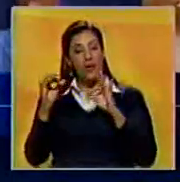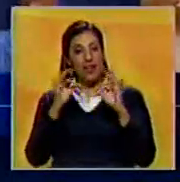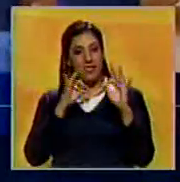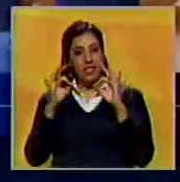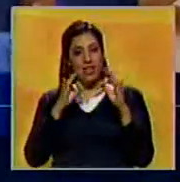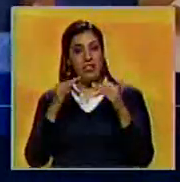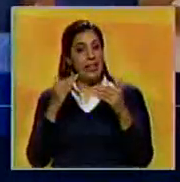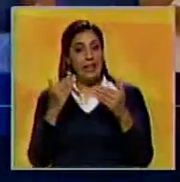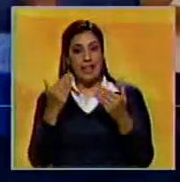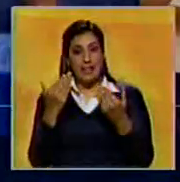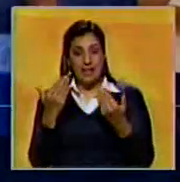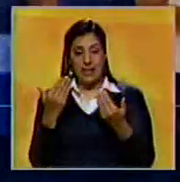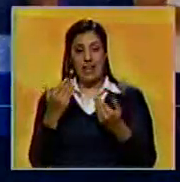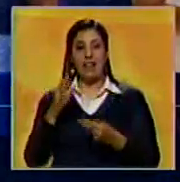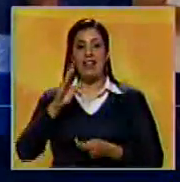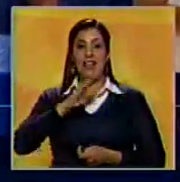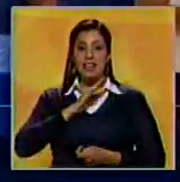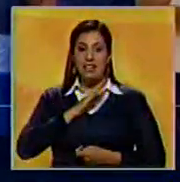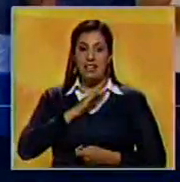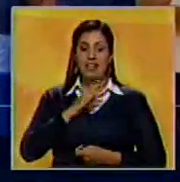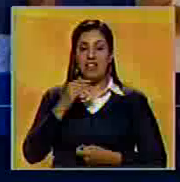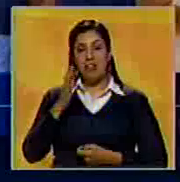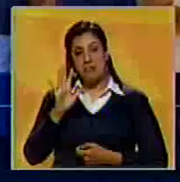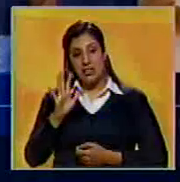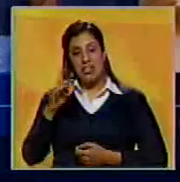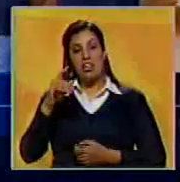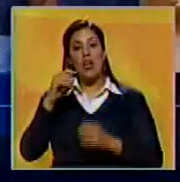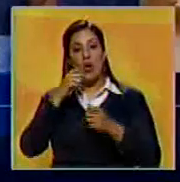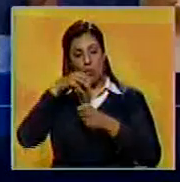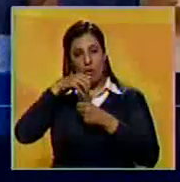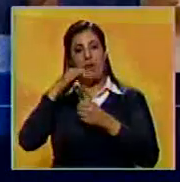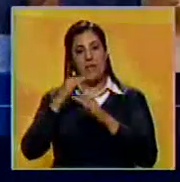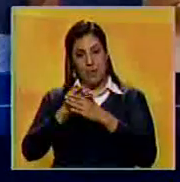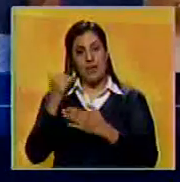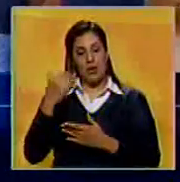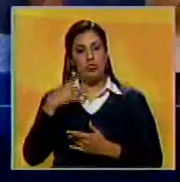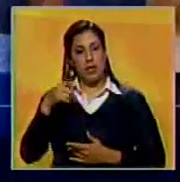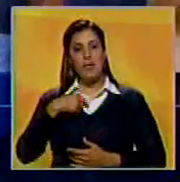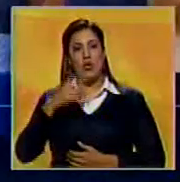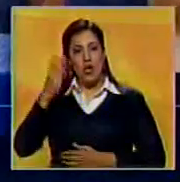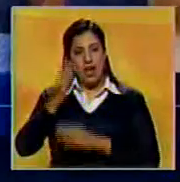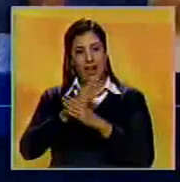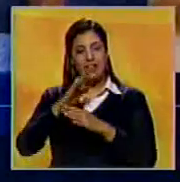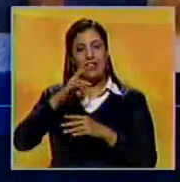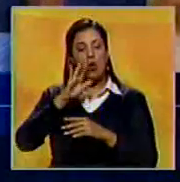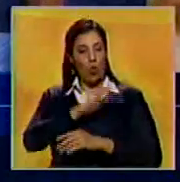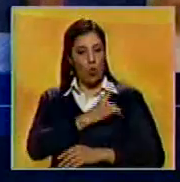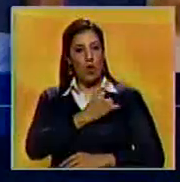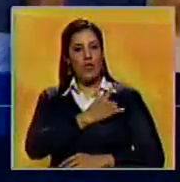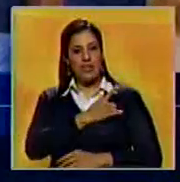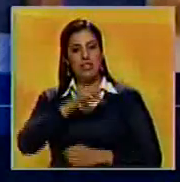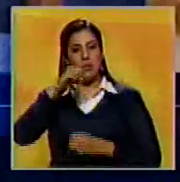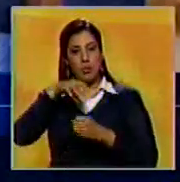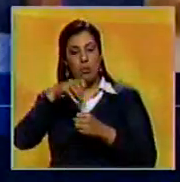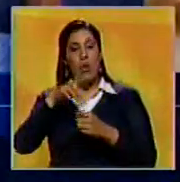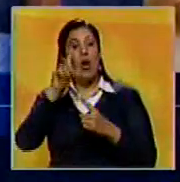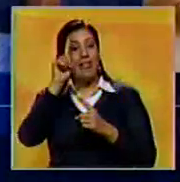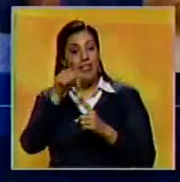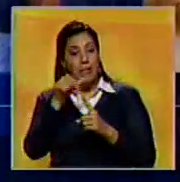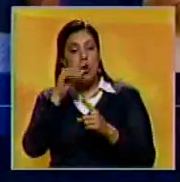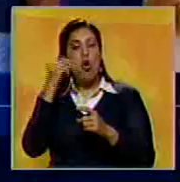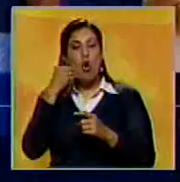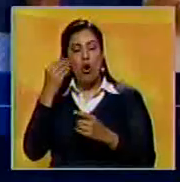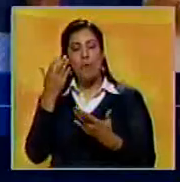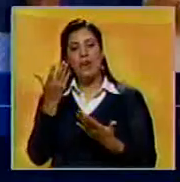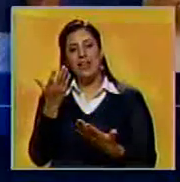o qué don tienes? Mira, la locución también, igual que mi compañero aquí, porque yo también en mi universidad soy locutor. Y un